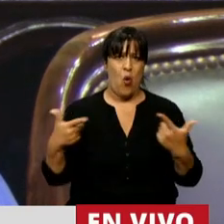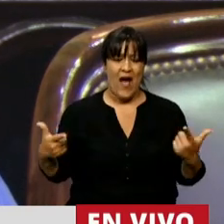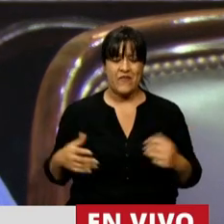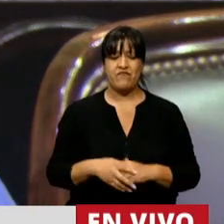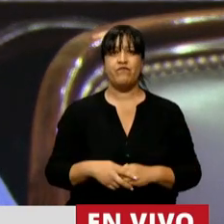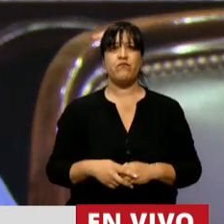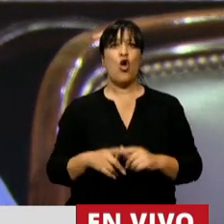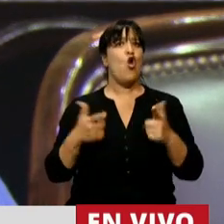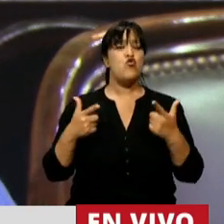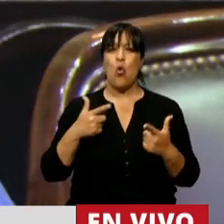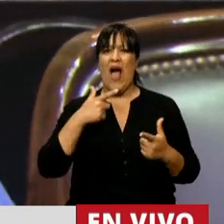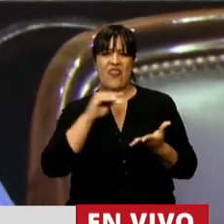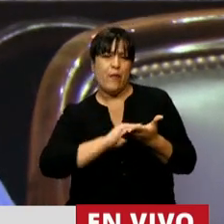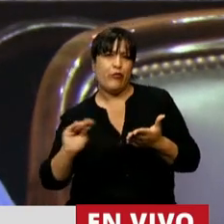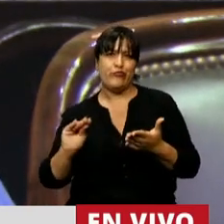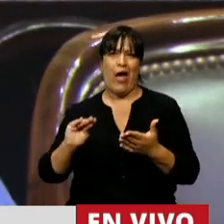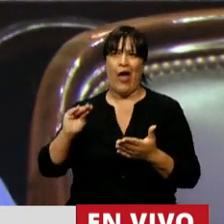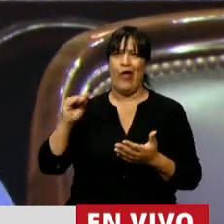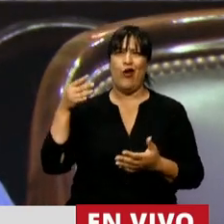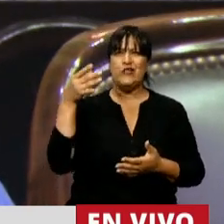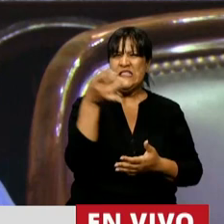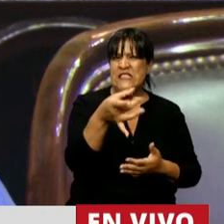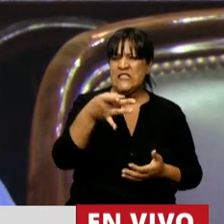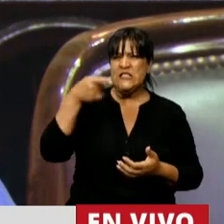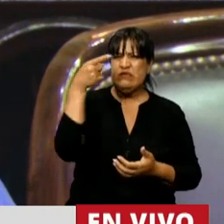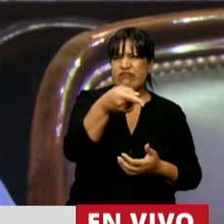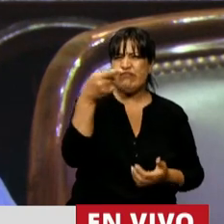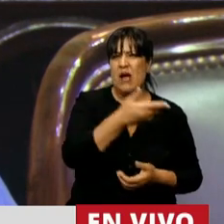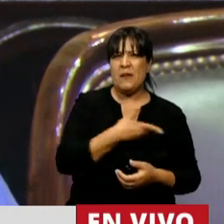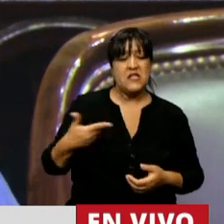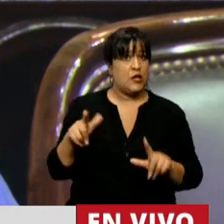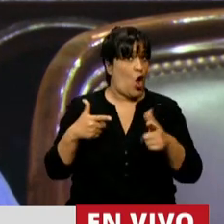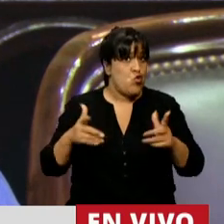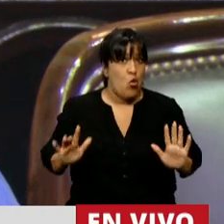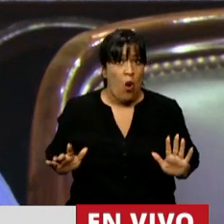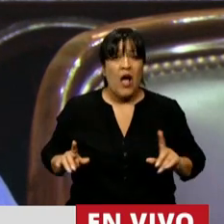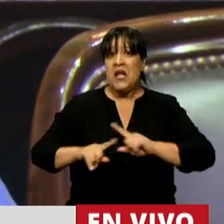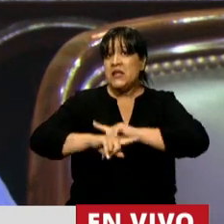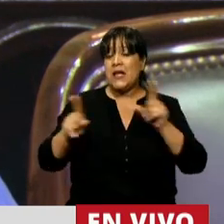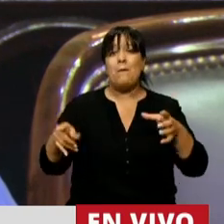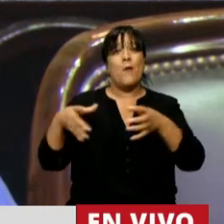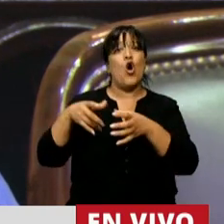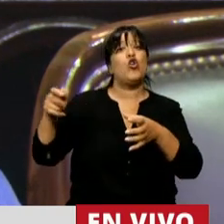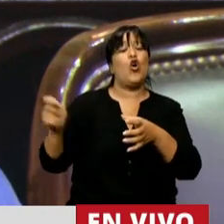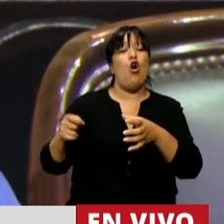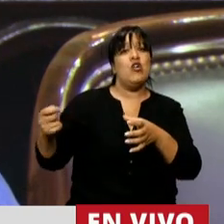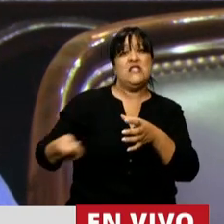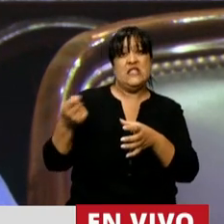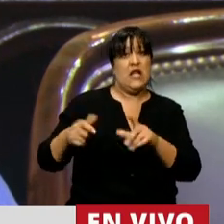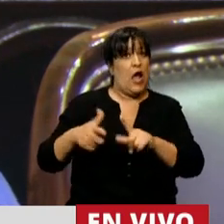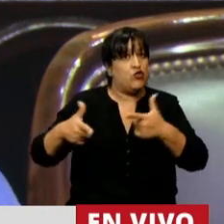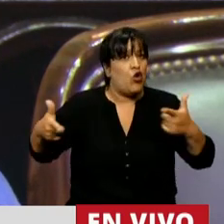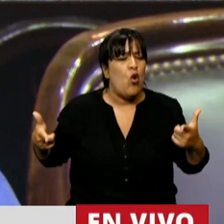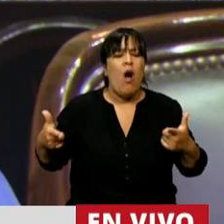no hay diputados agrediendo al presidente de la Cámara, no hay organizaciones sindicales que tienen doble vara y doble estándar y